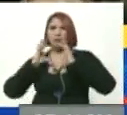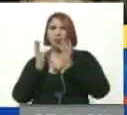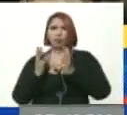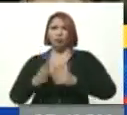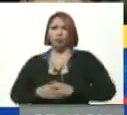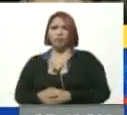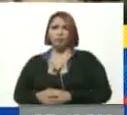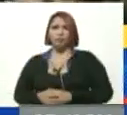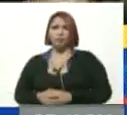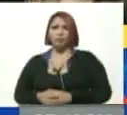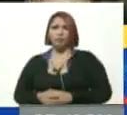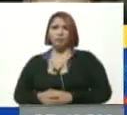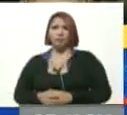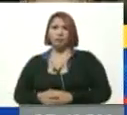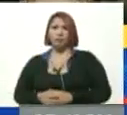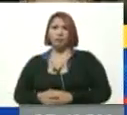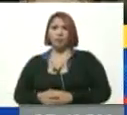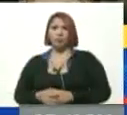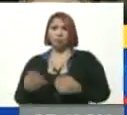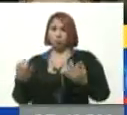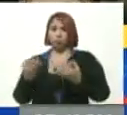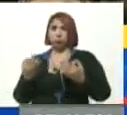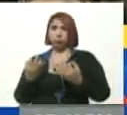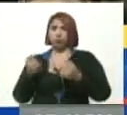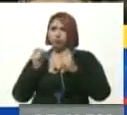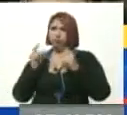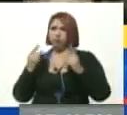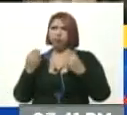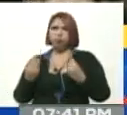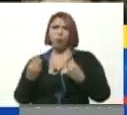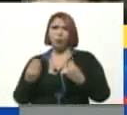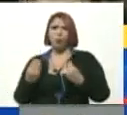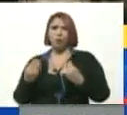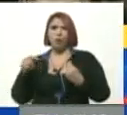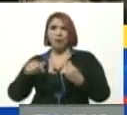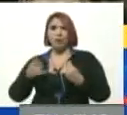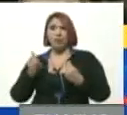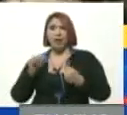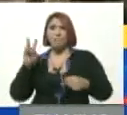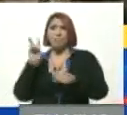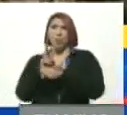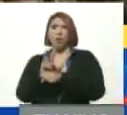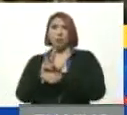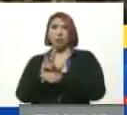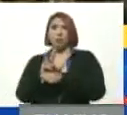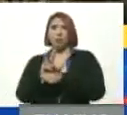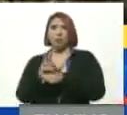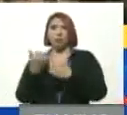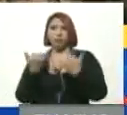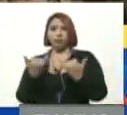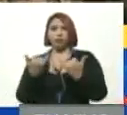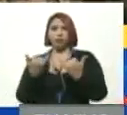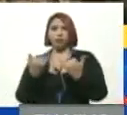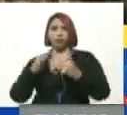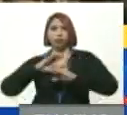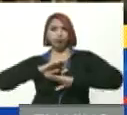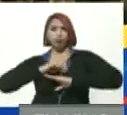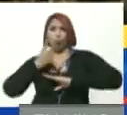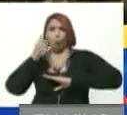y realmente lograr una reacción de ellos? Porque aquí se está violentando, en este caso, la integridad de